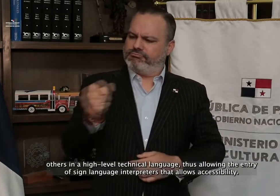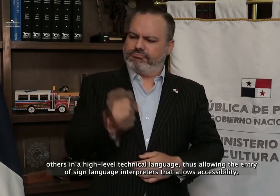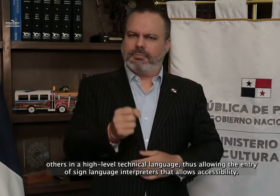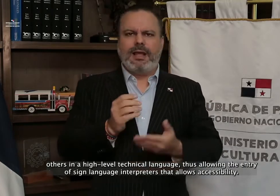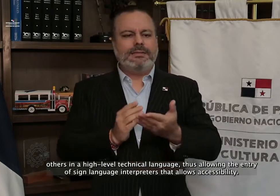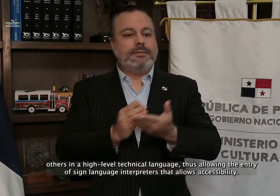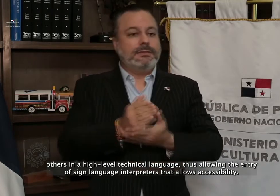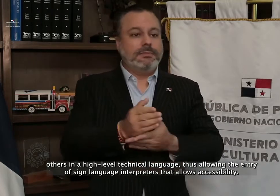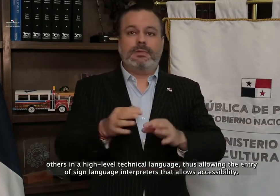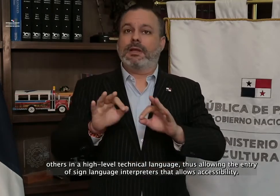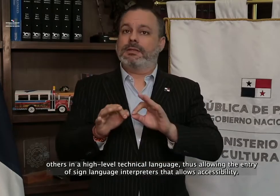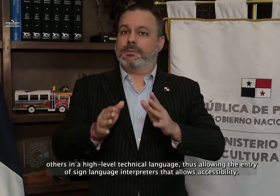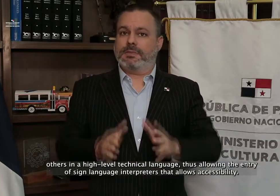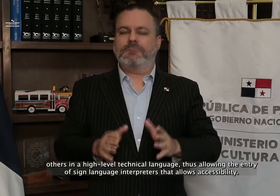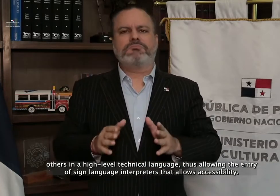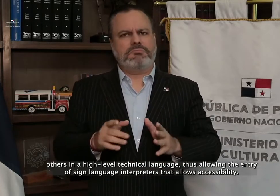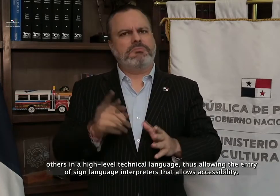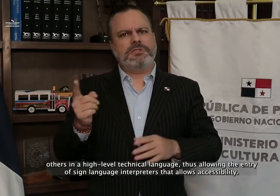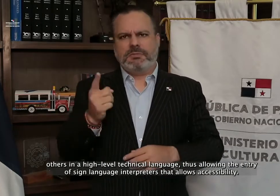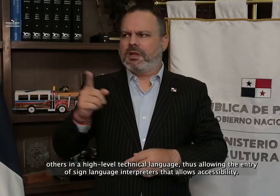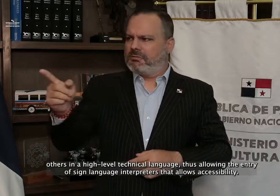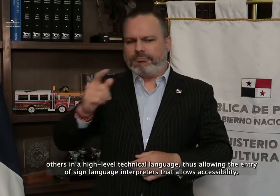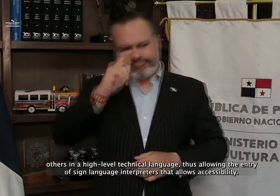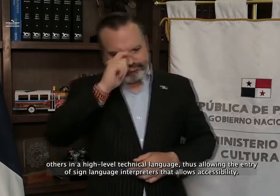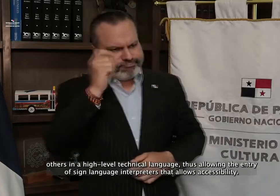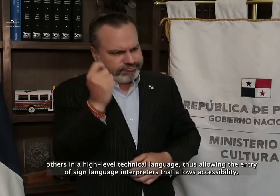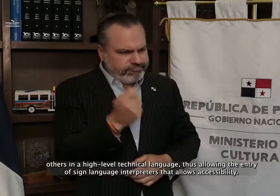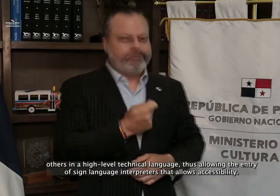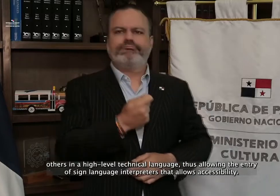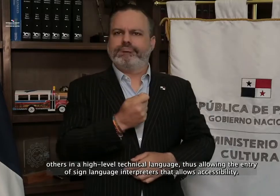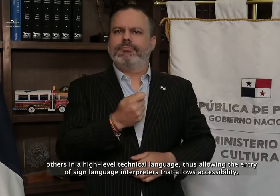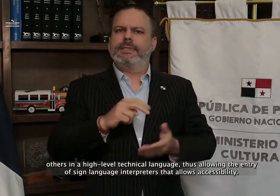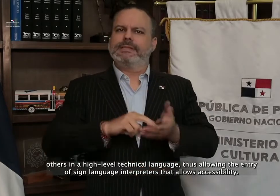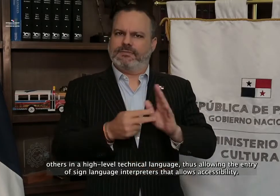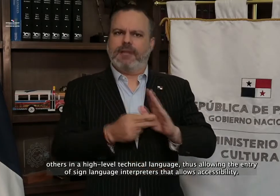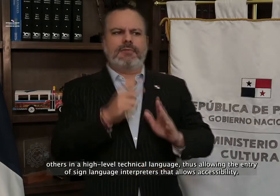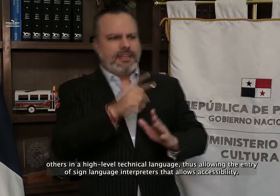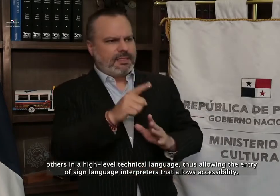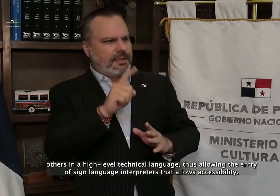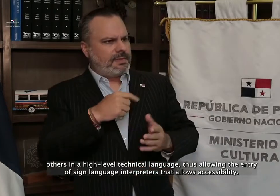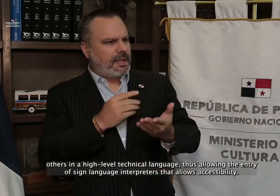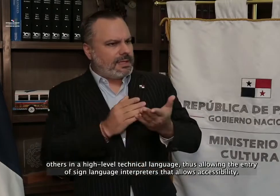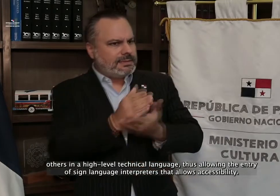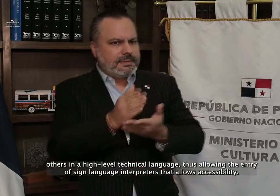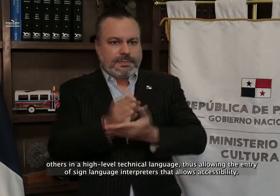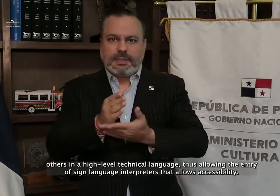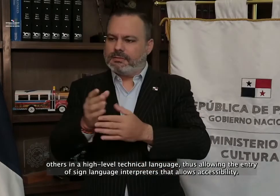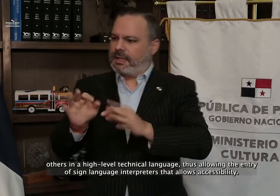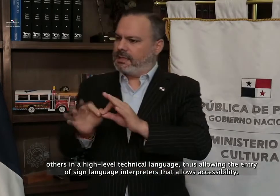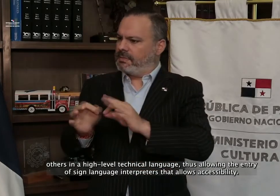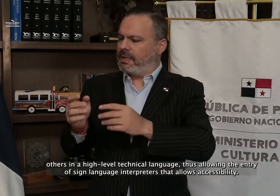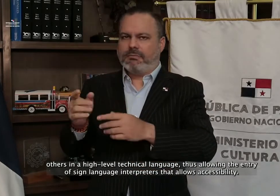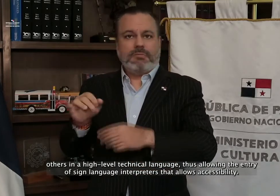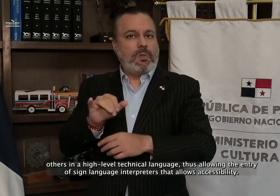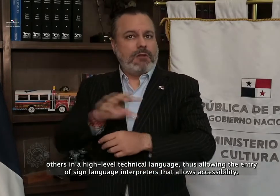Nacional, liderado por el presidente Laurentino Cortizo Cohen, hemos asumido el reto e iniciamos conmigo.